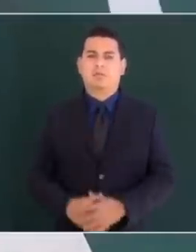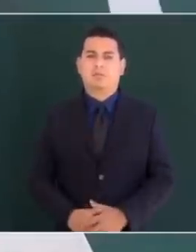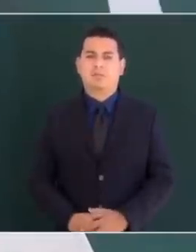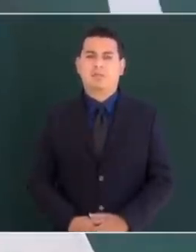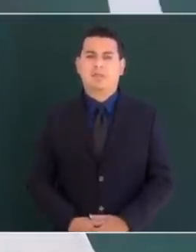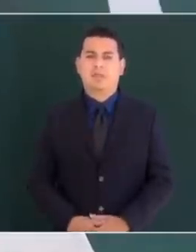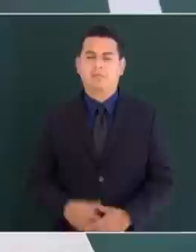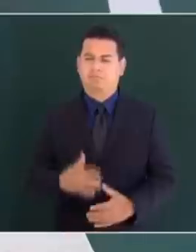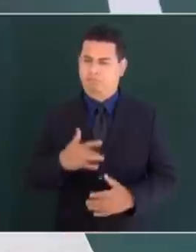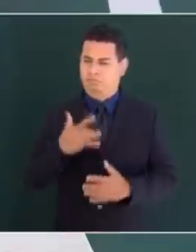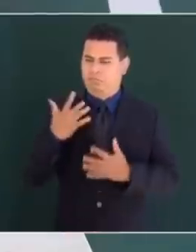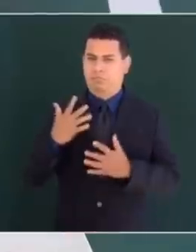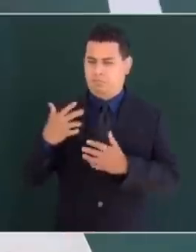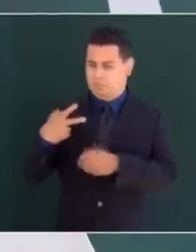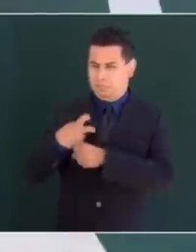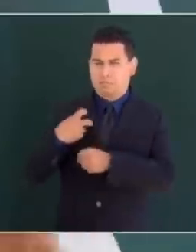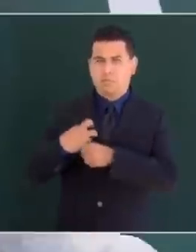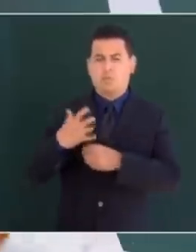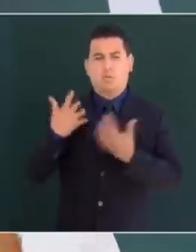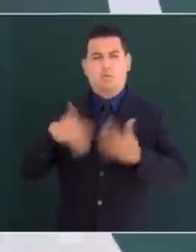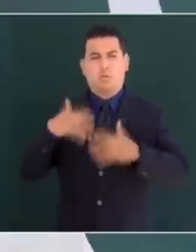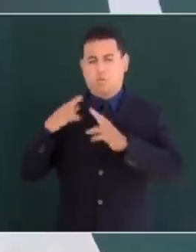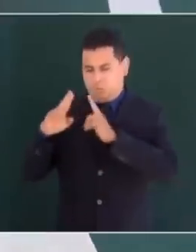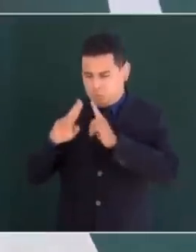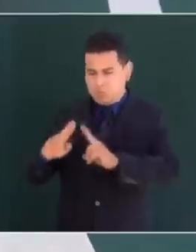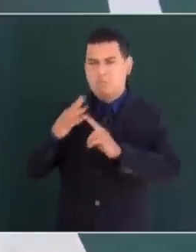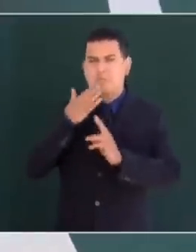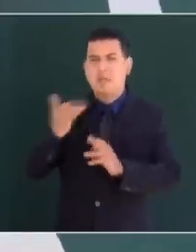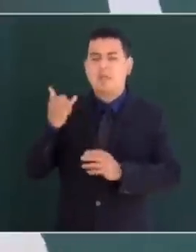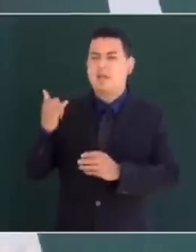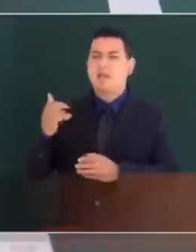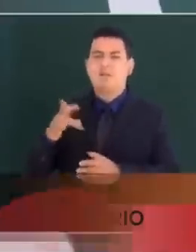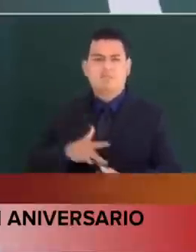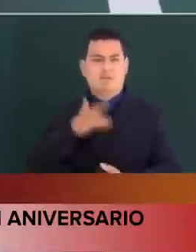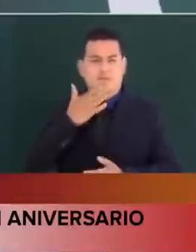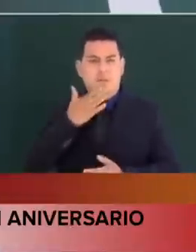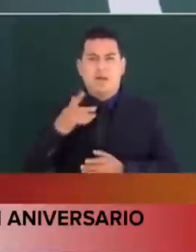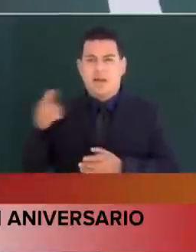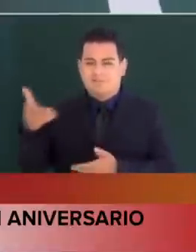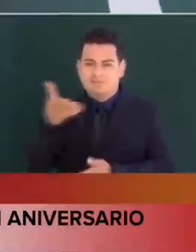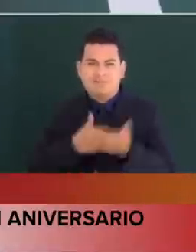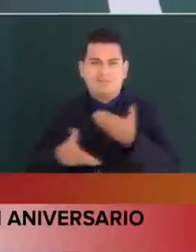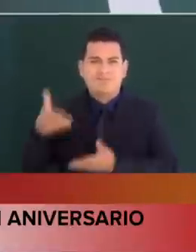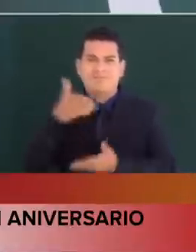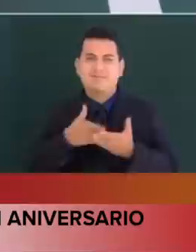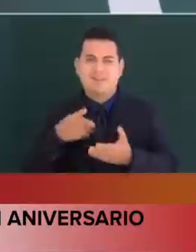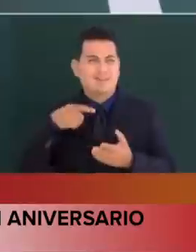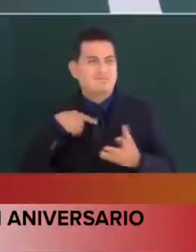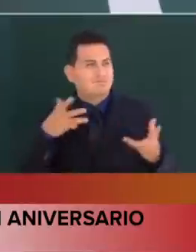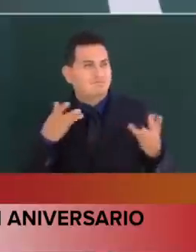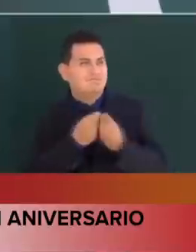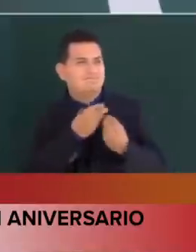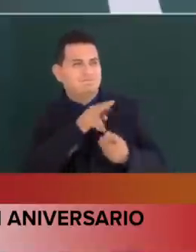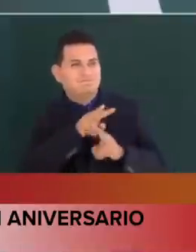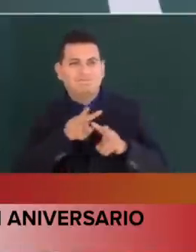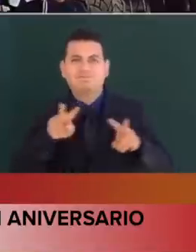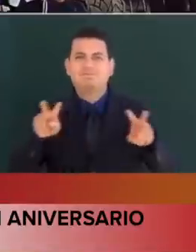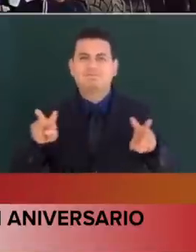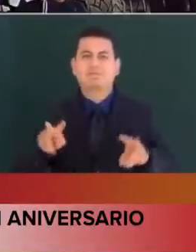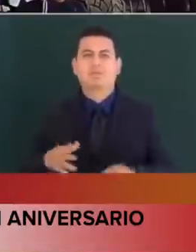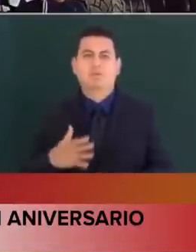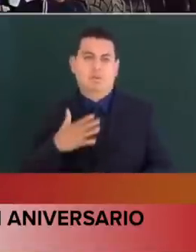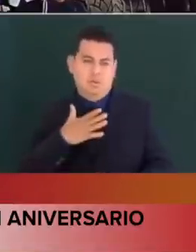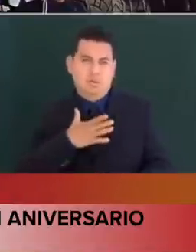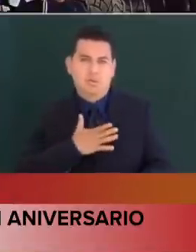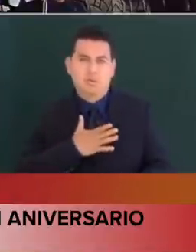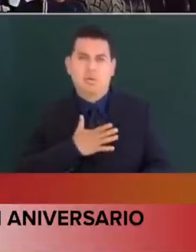y estamos agradecidos and por compartir back, esta experiencia y de haber regresado. Mexico, bueno, para Yolanda, mí